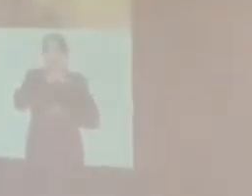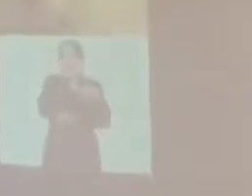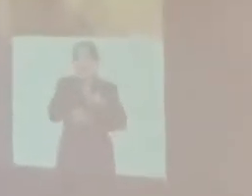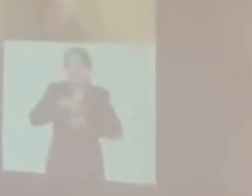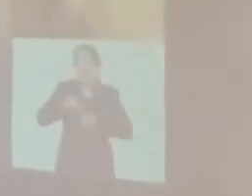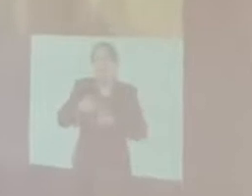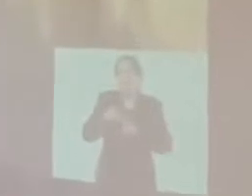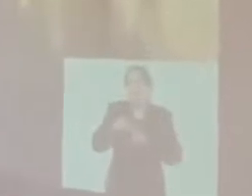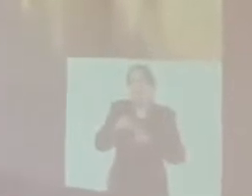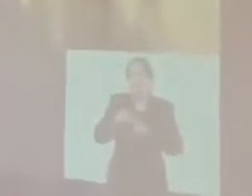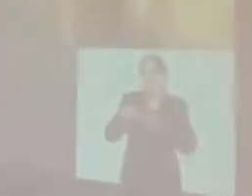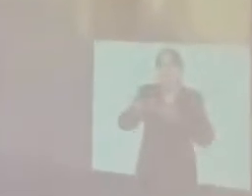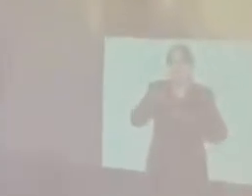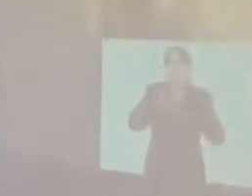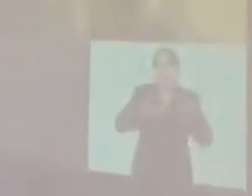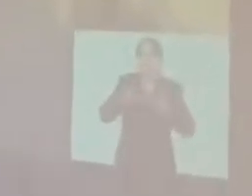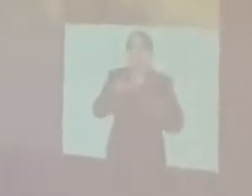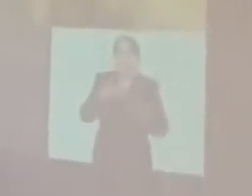pues